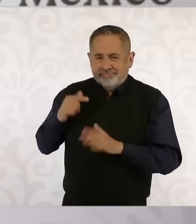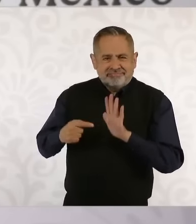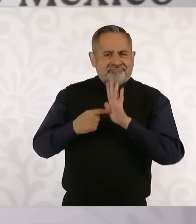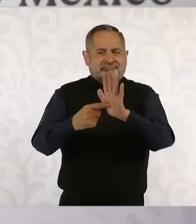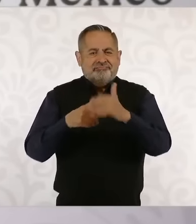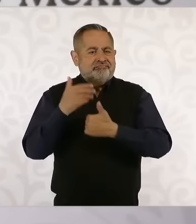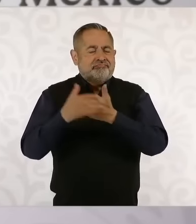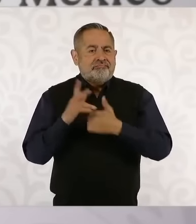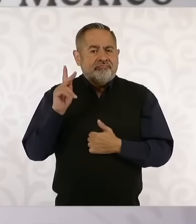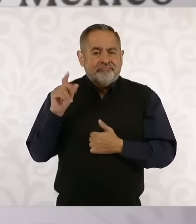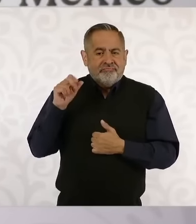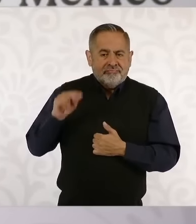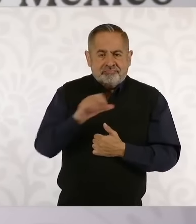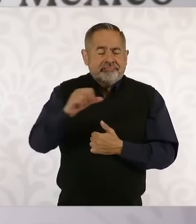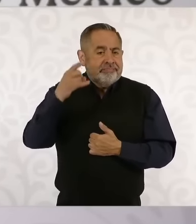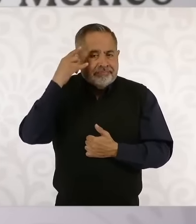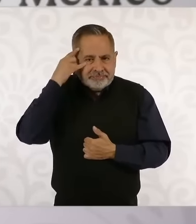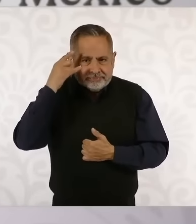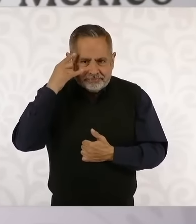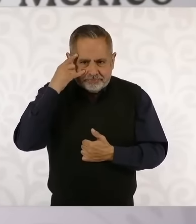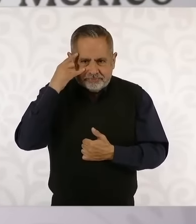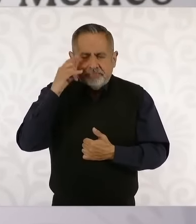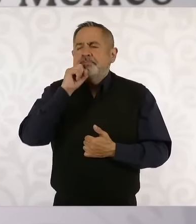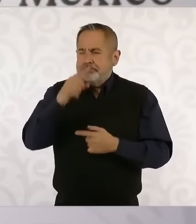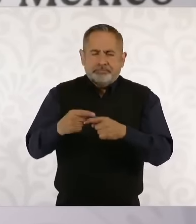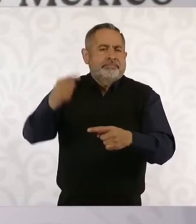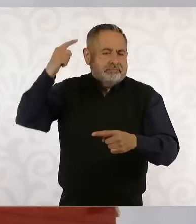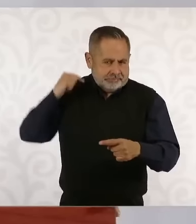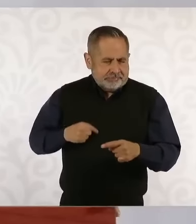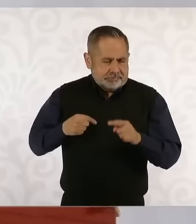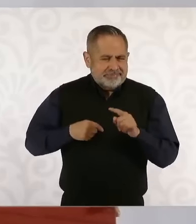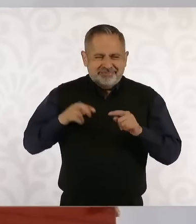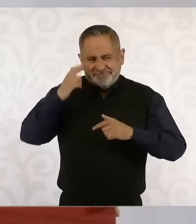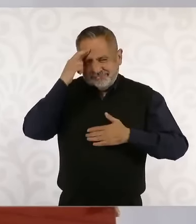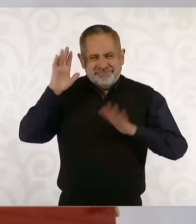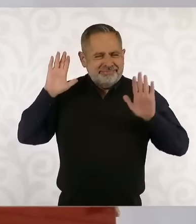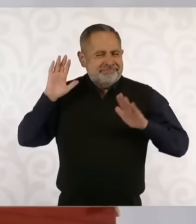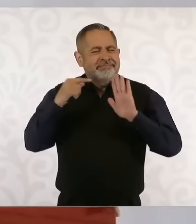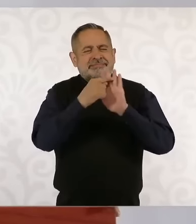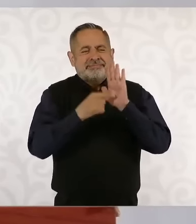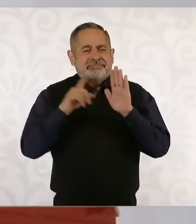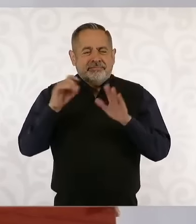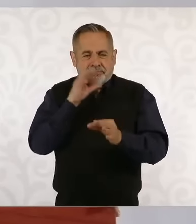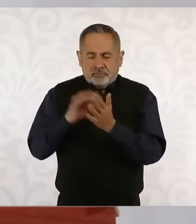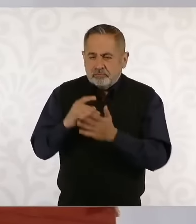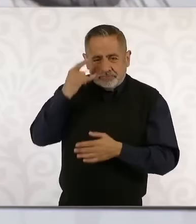Campeche, un plan que nos comprometimos en los 100 puntos de apoyo para la producción del arroz, producción de leche,